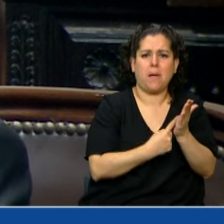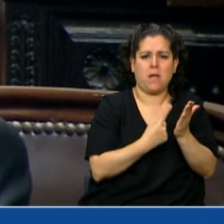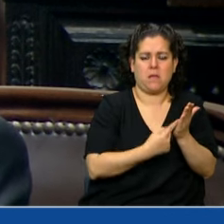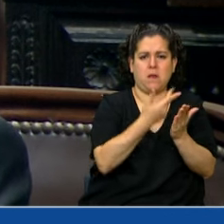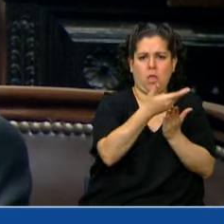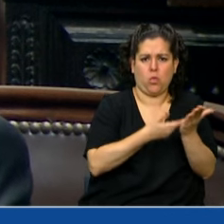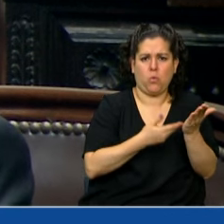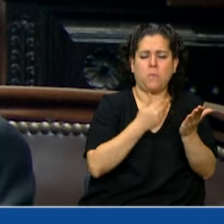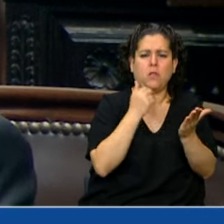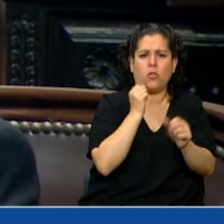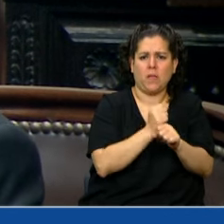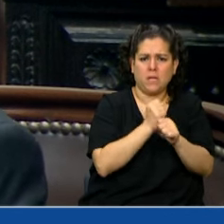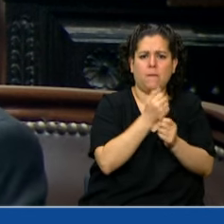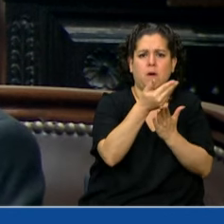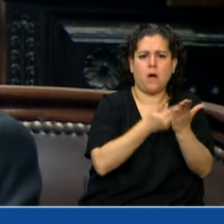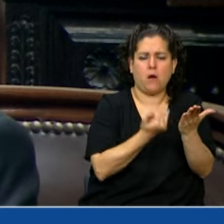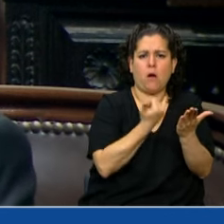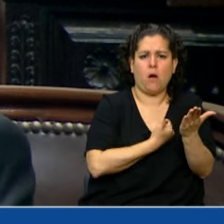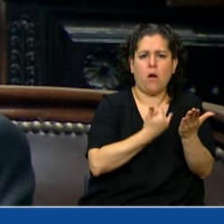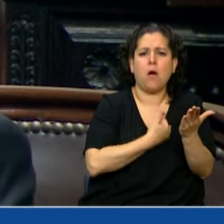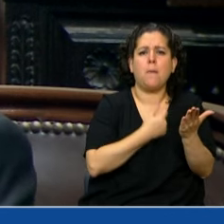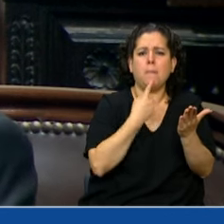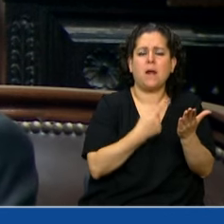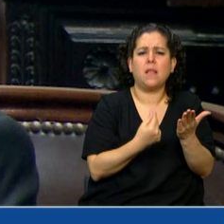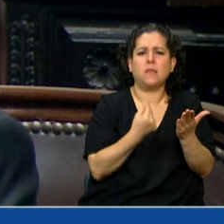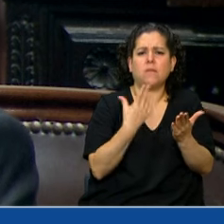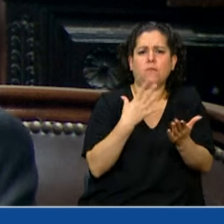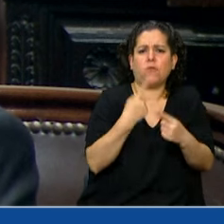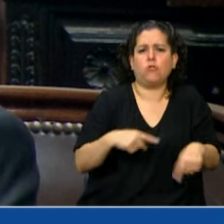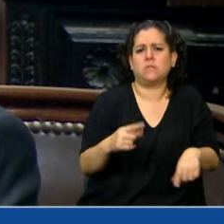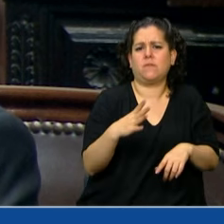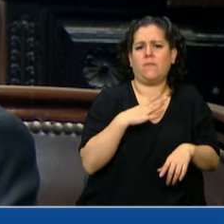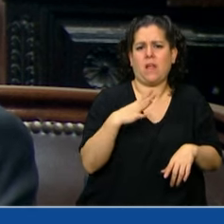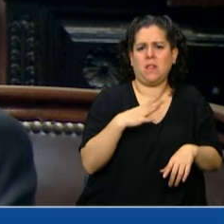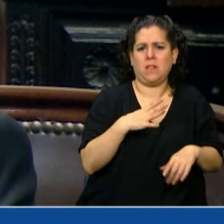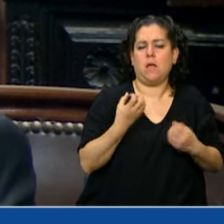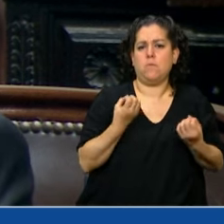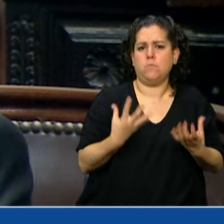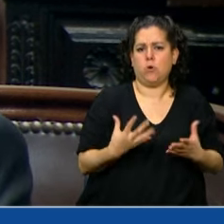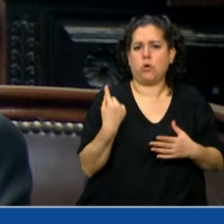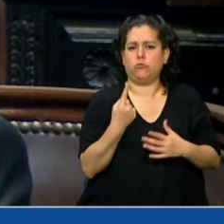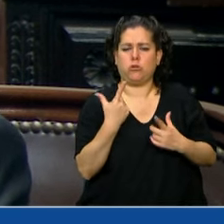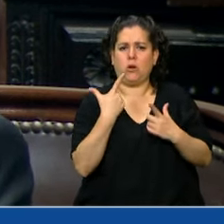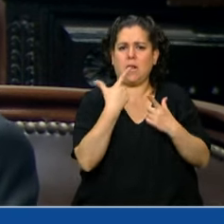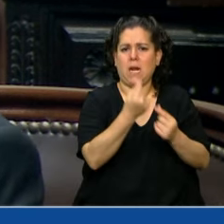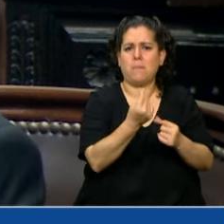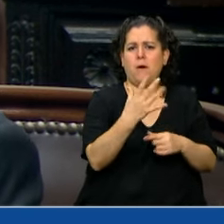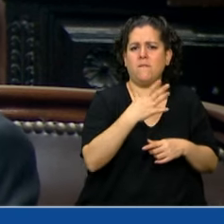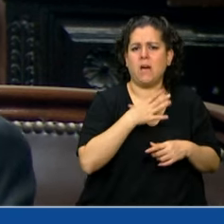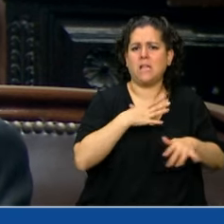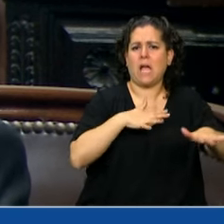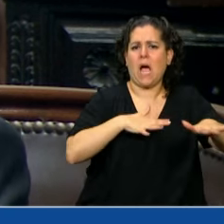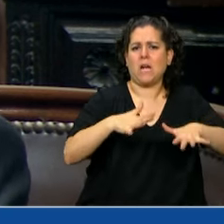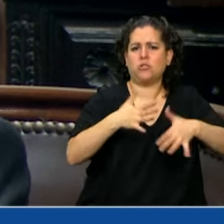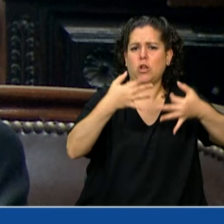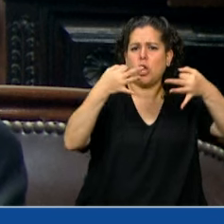páginas para subsanar faltas porque se reclamó por falta de acciones